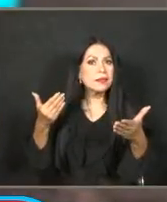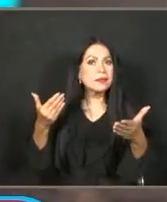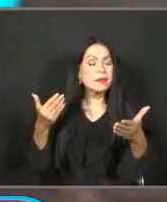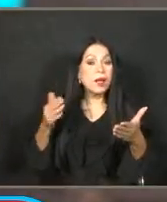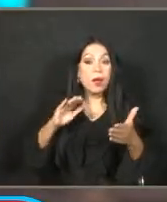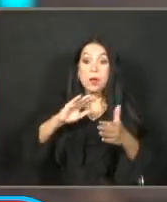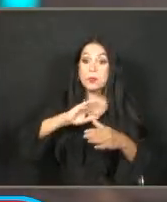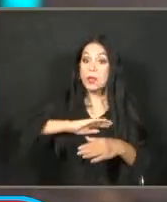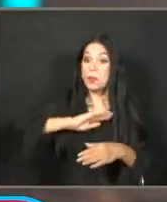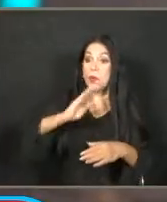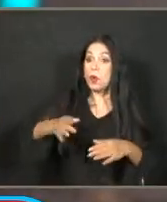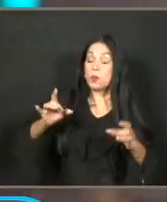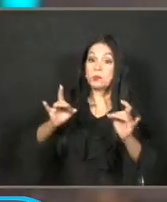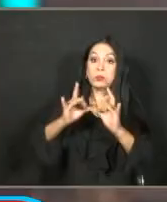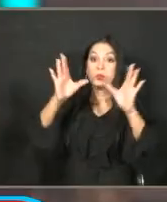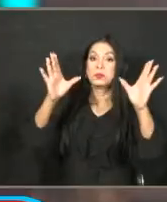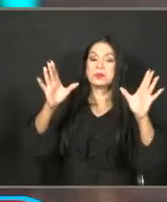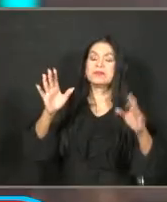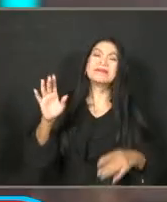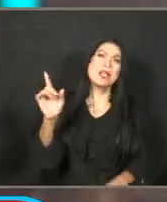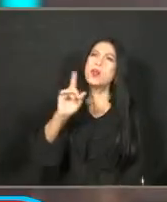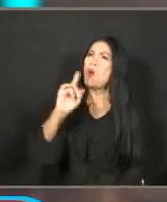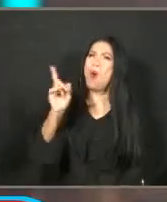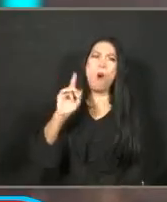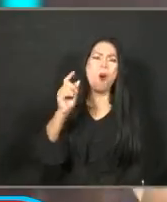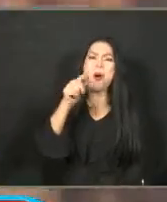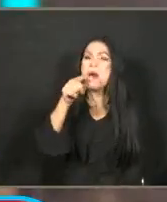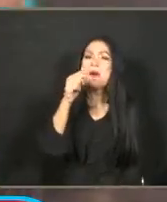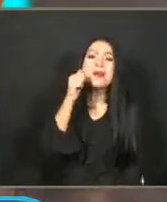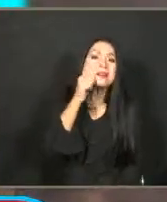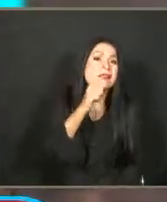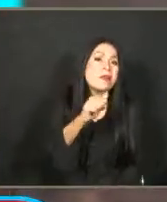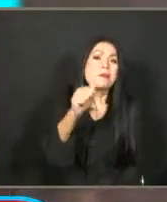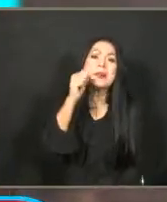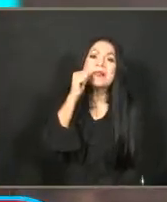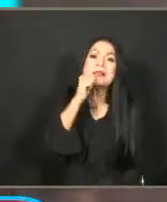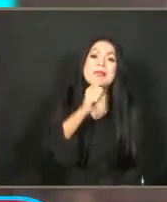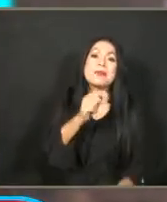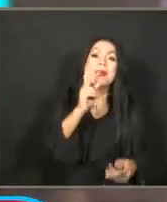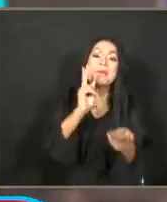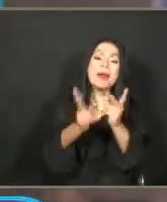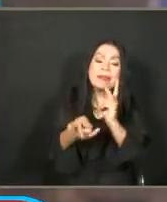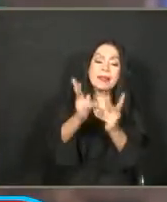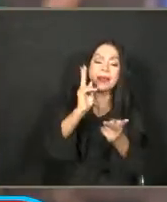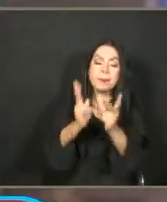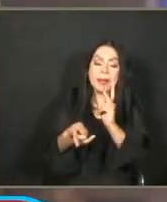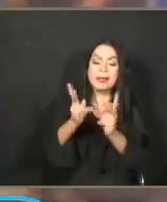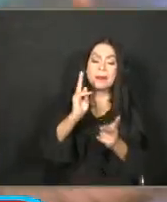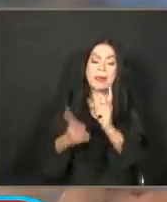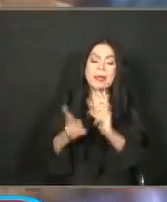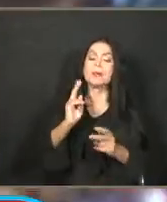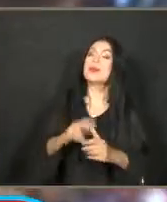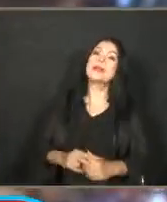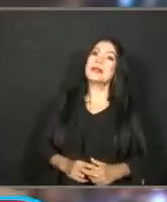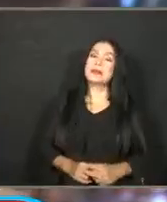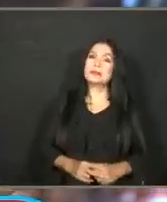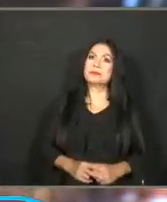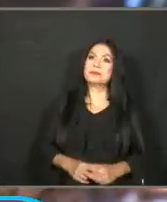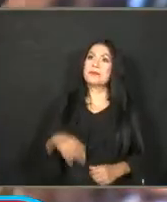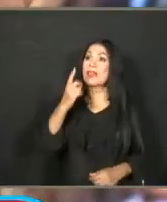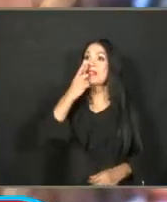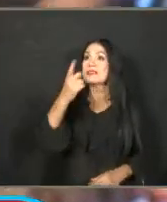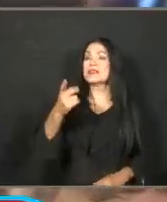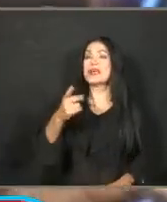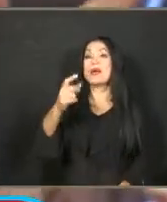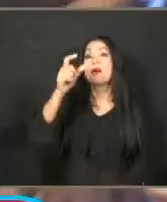me dijo tantas cosas decía él siempre cuando se emborrachaba me deje a roel el día que yo me muera